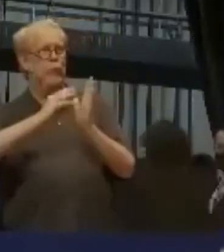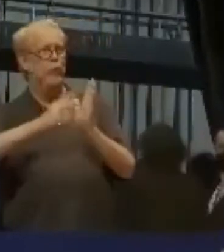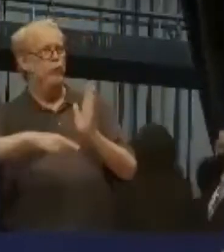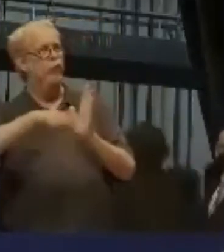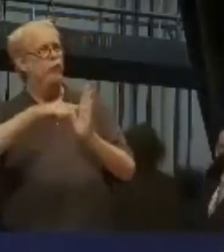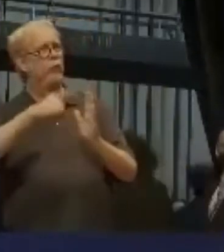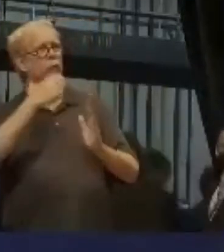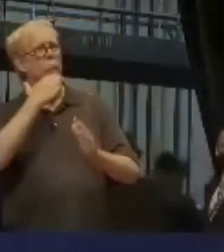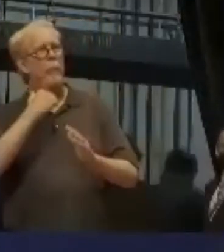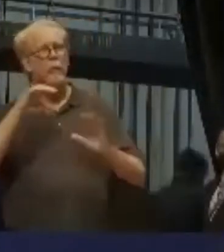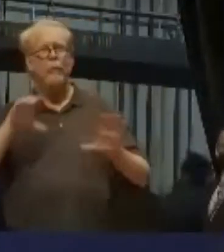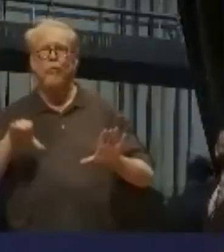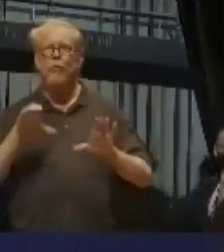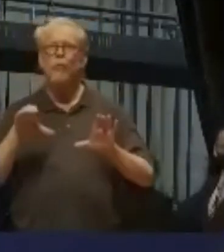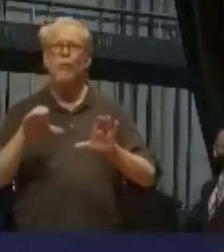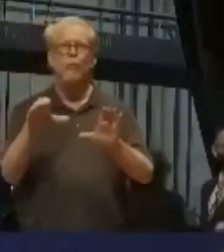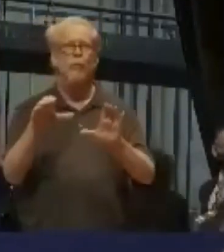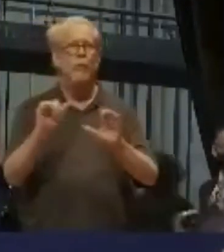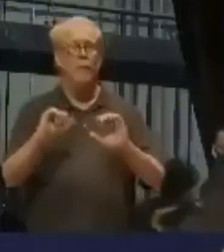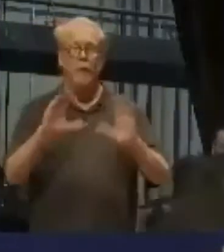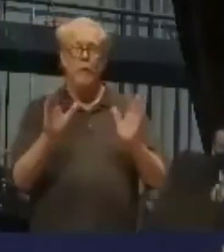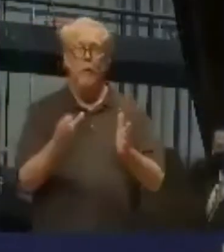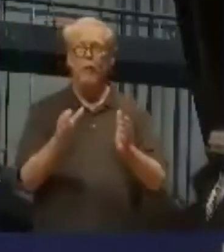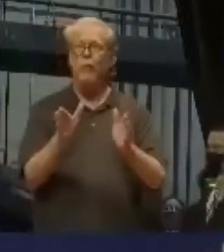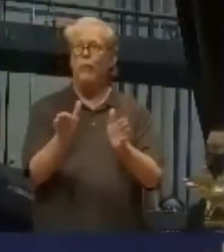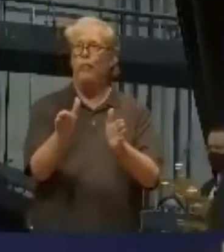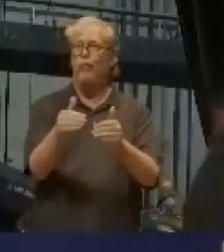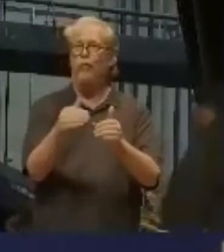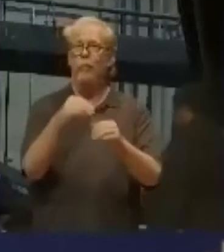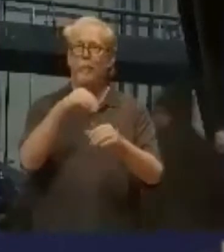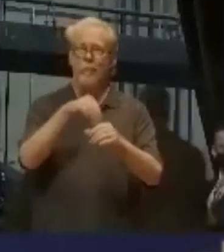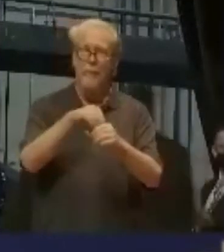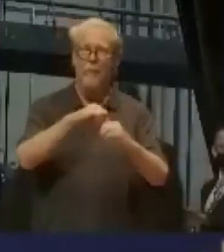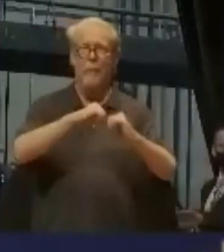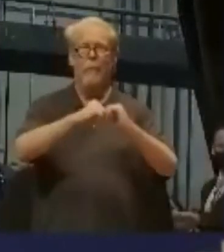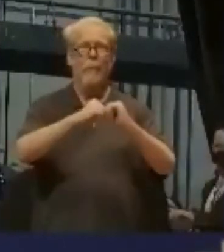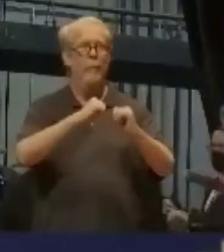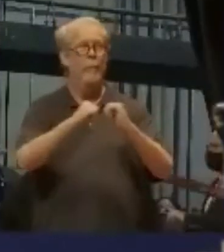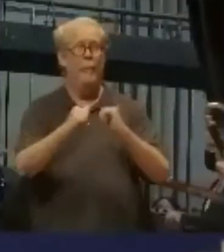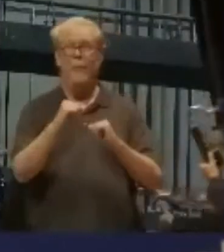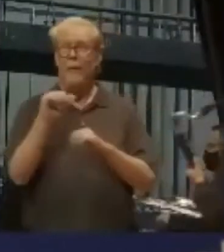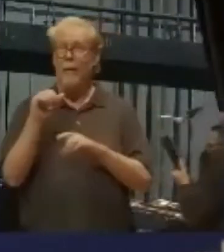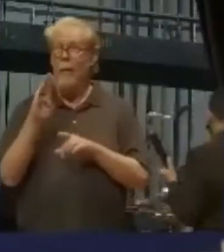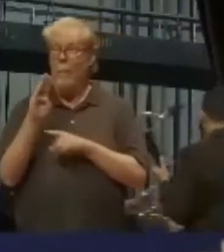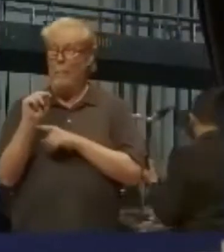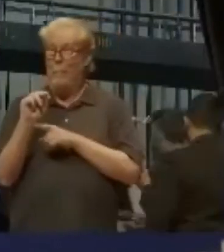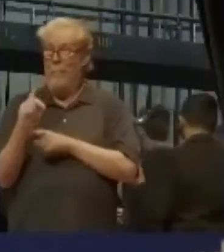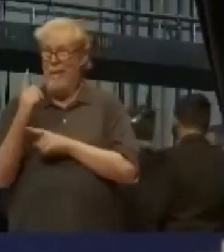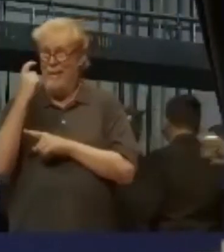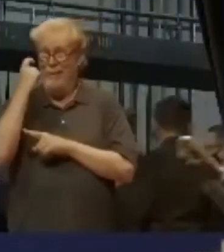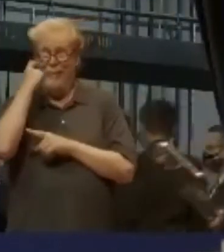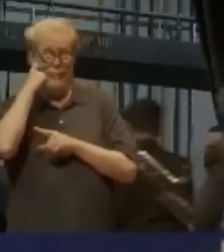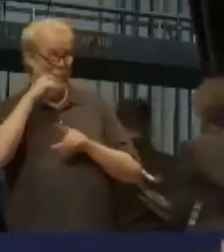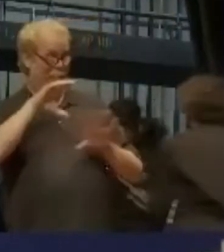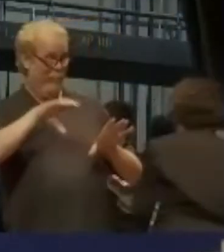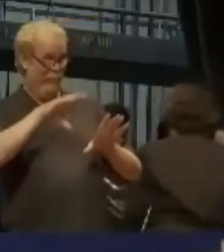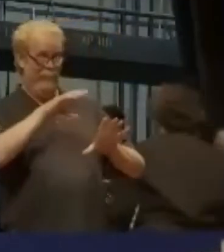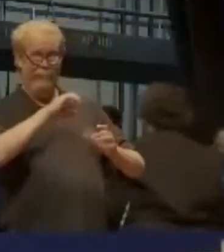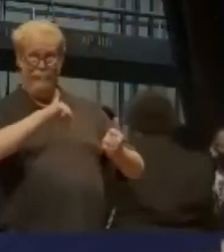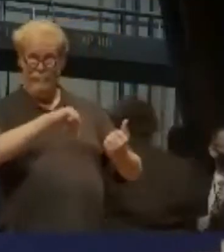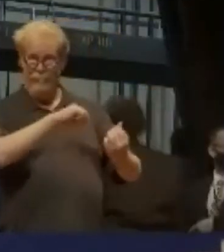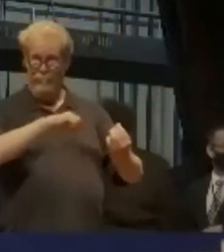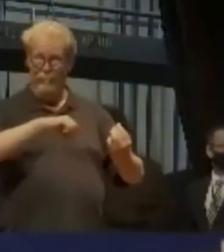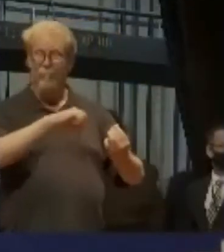artistas quienes establecieron el desempeño musical que acabamos de escuchar y la banda de Burbank que acaba de desempeñar bajo